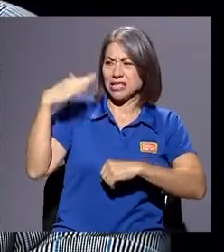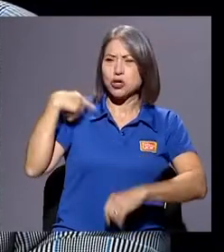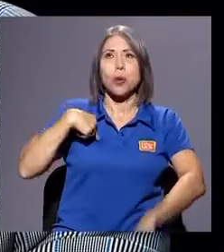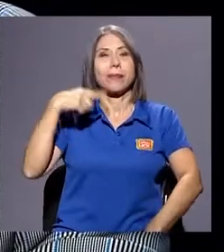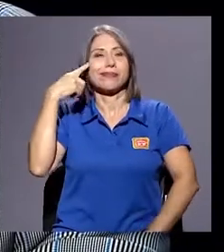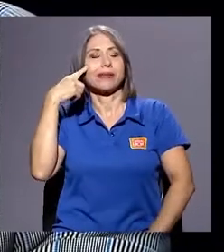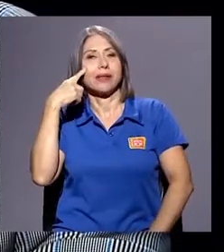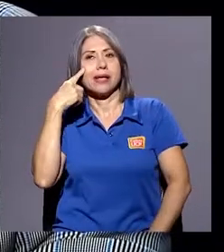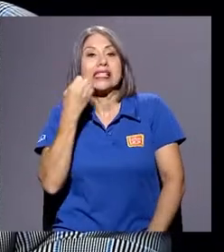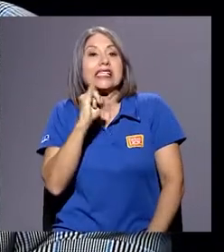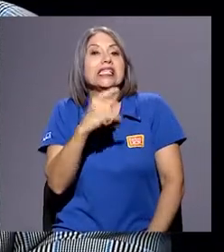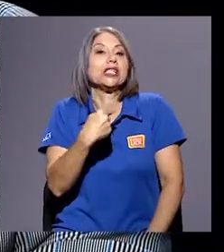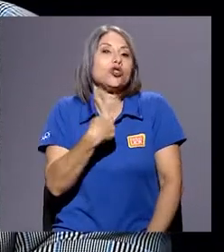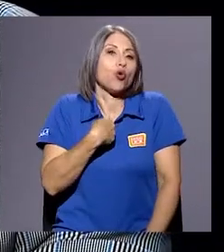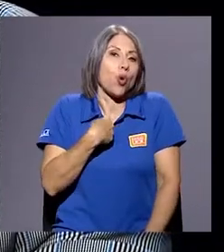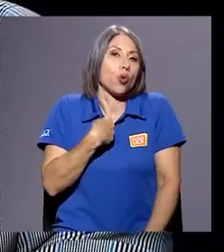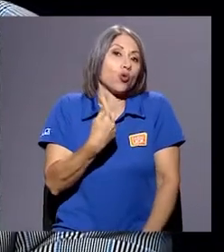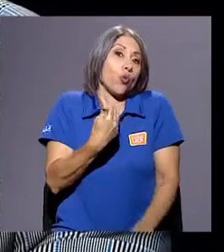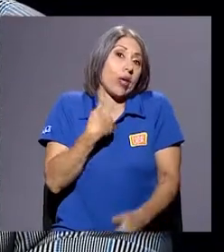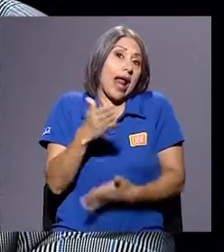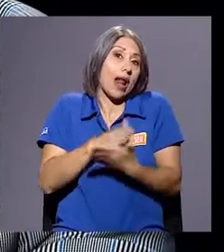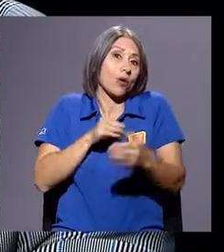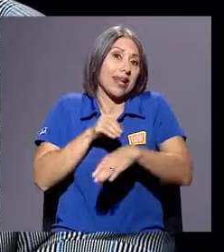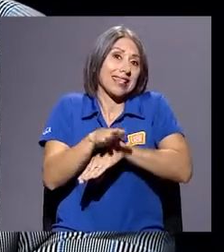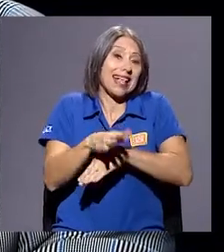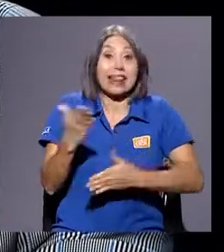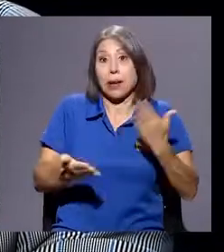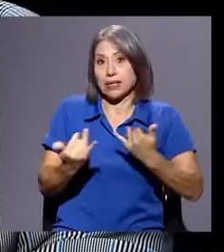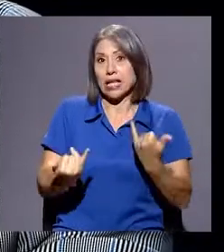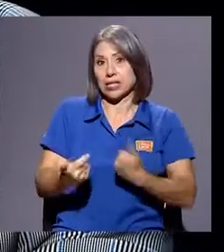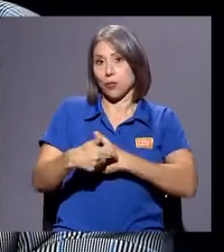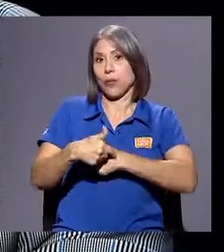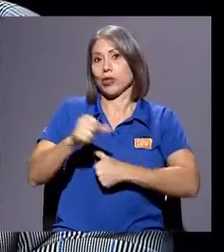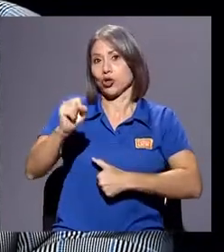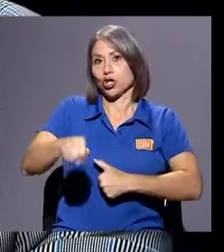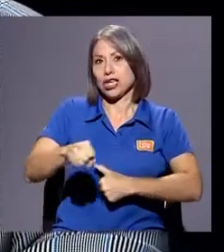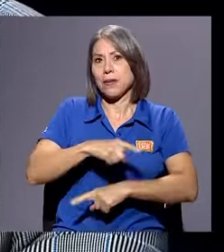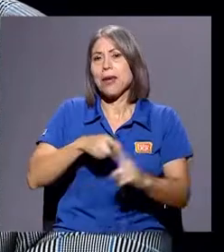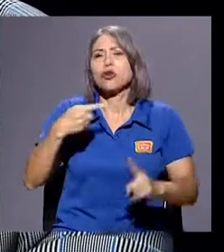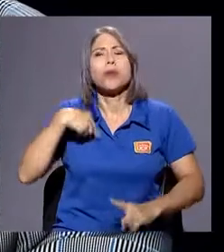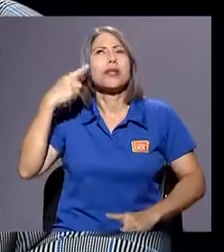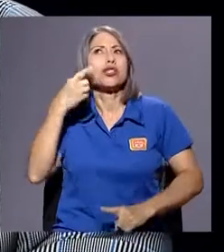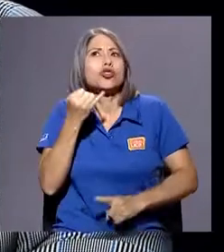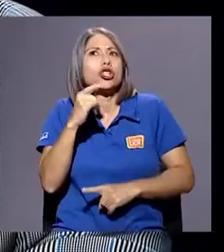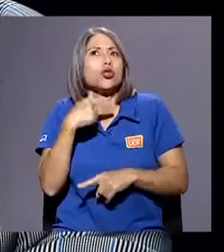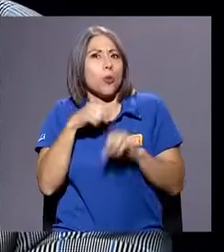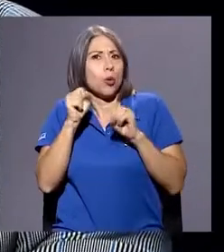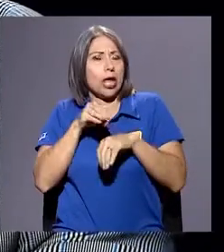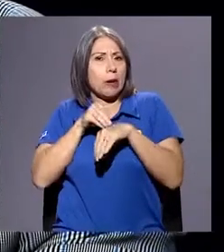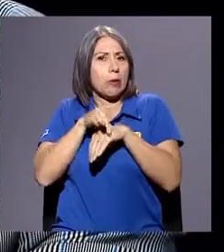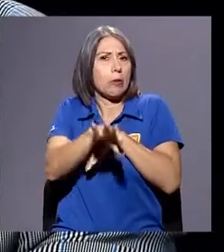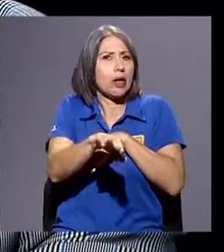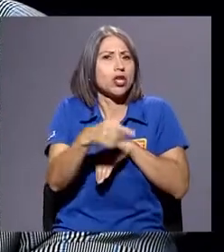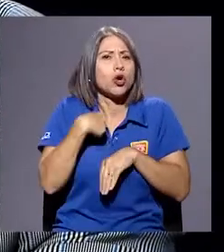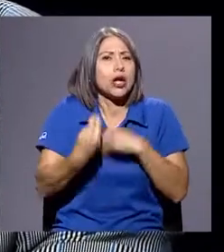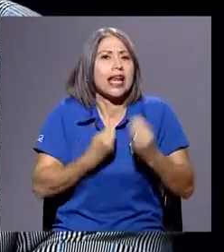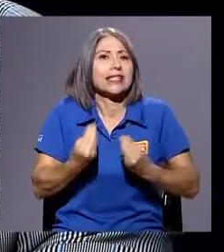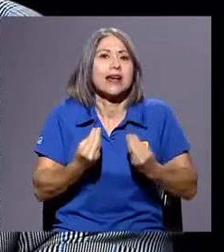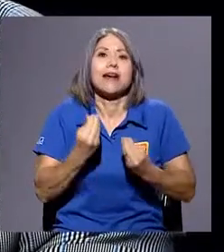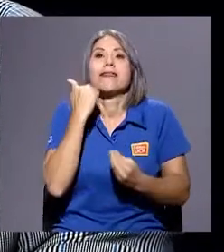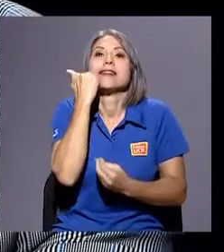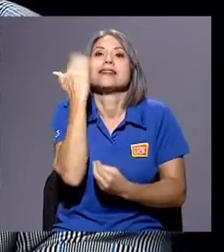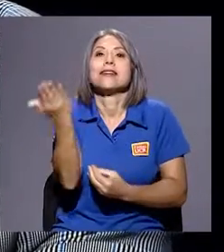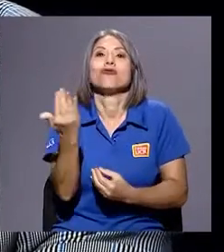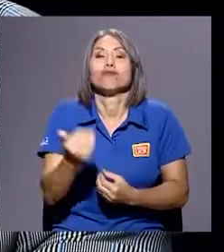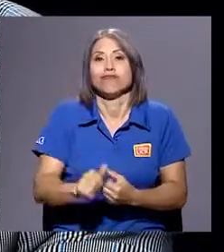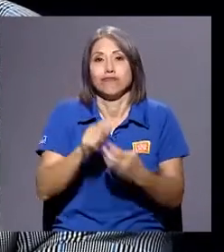yo tuviera alguna injerencia, y tal vez sí la tengo en este momento, ¿qué hacer? Mire, es muy sencillo. Pongo 4 cámaras de